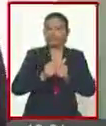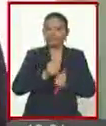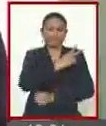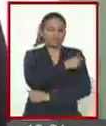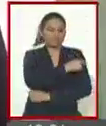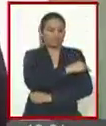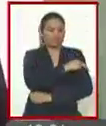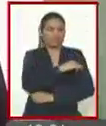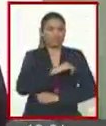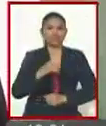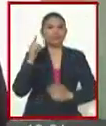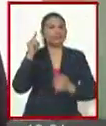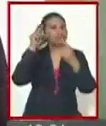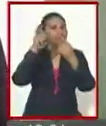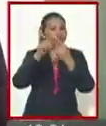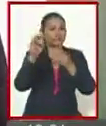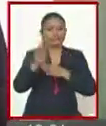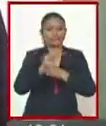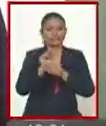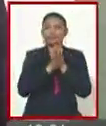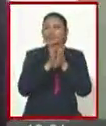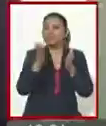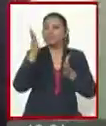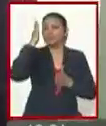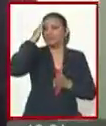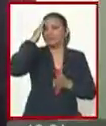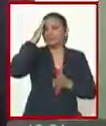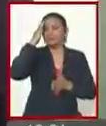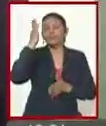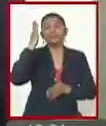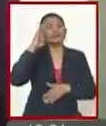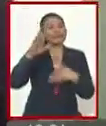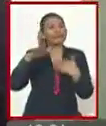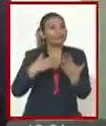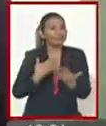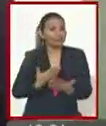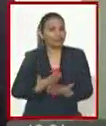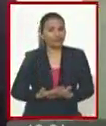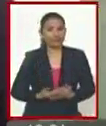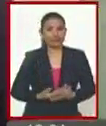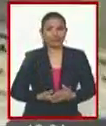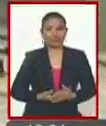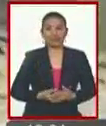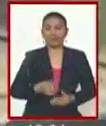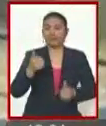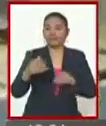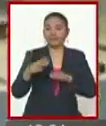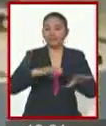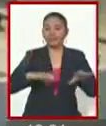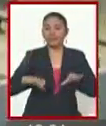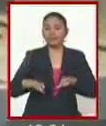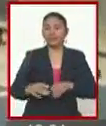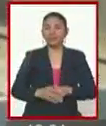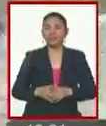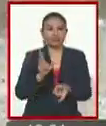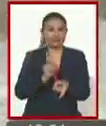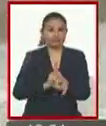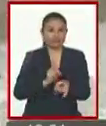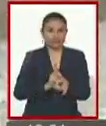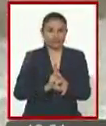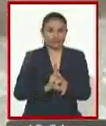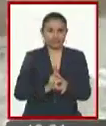hospital. Con la finalidad de que el Ministerio Público conozca, sepa cuáles las acciones que tomaron los